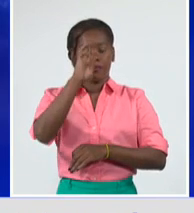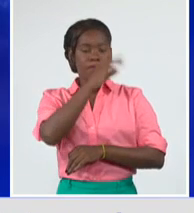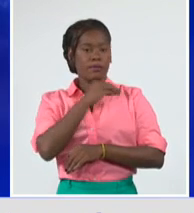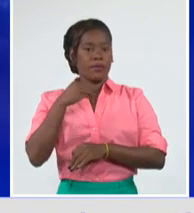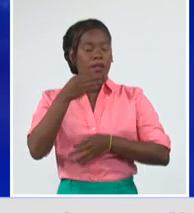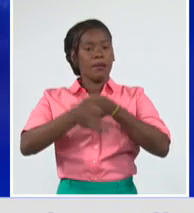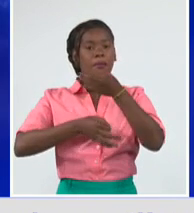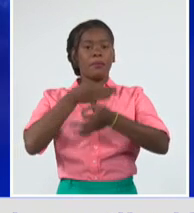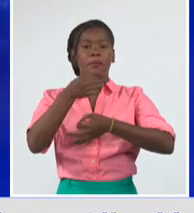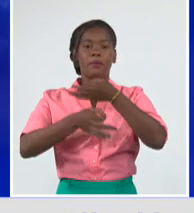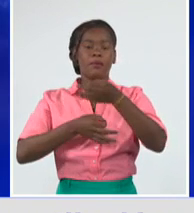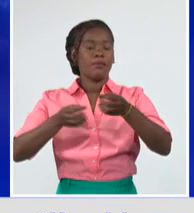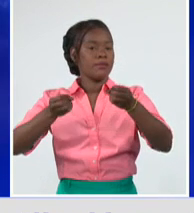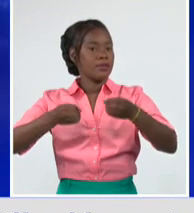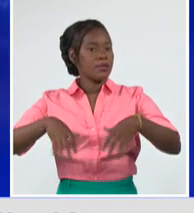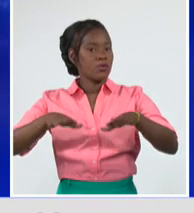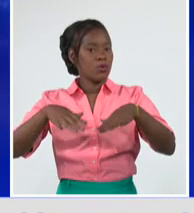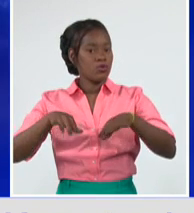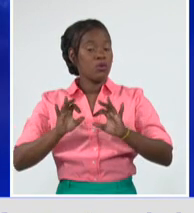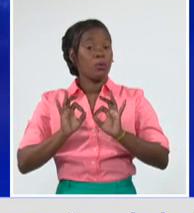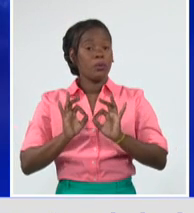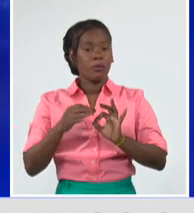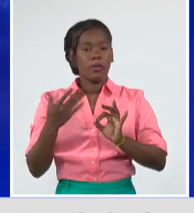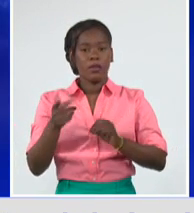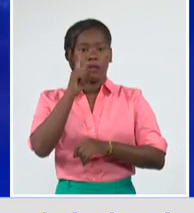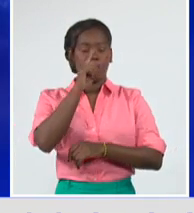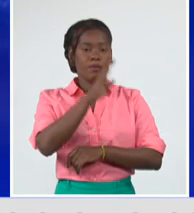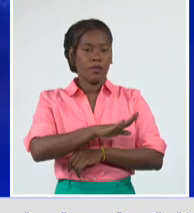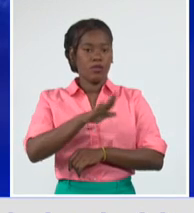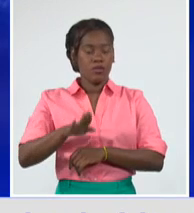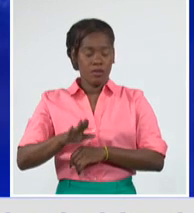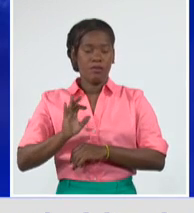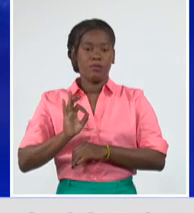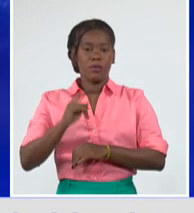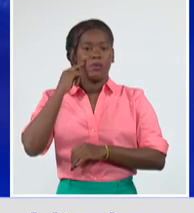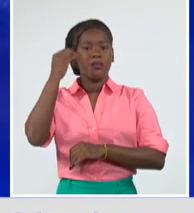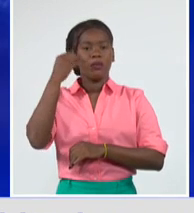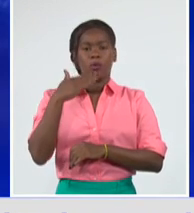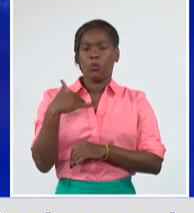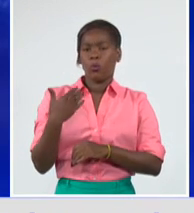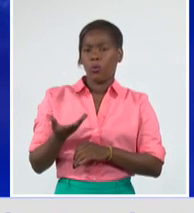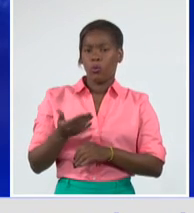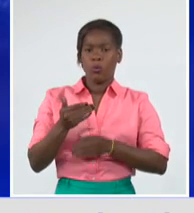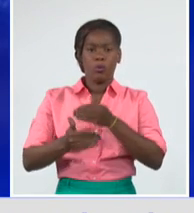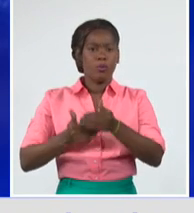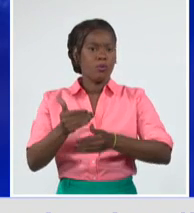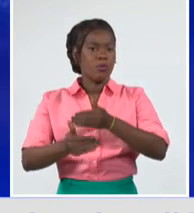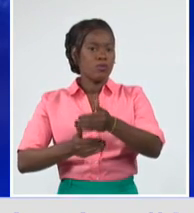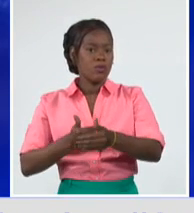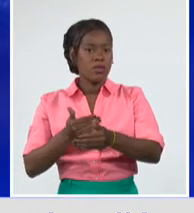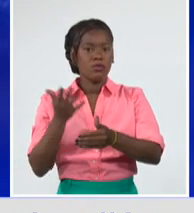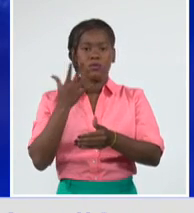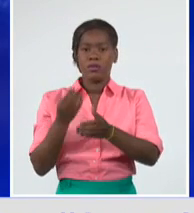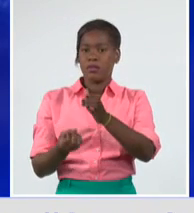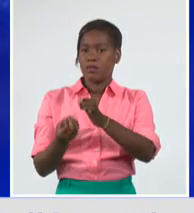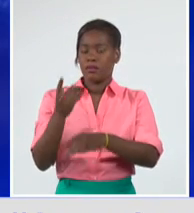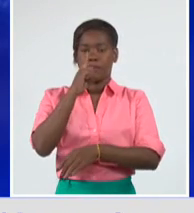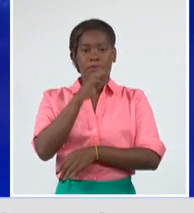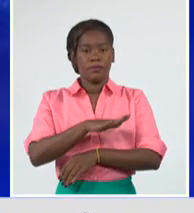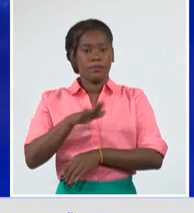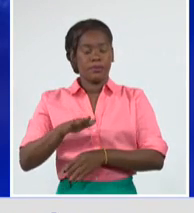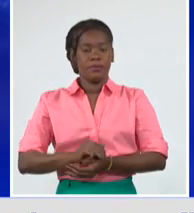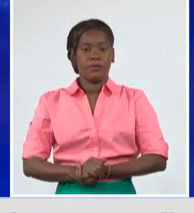días tocamos, pero nunca con la profundidad que ella lo hace, que es el tema de los casos pediátricos. Y realmente a todas las personas